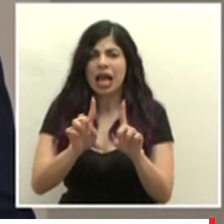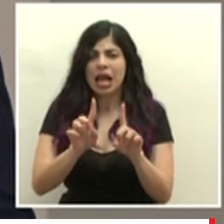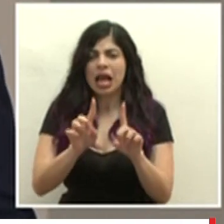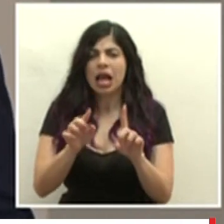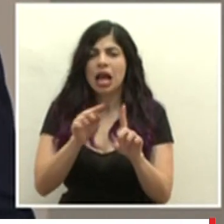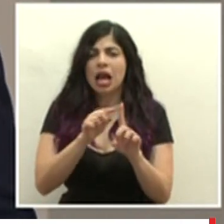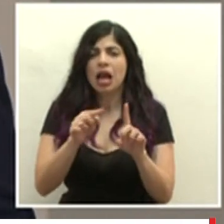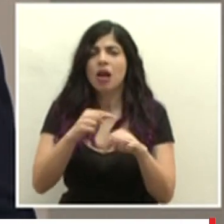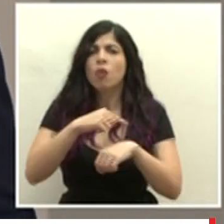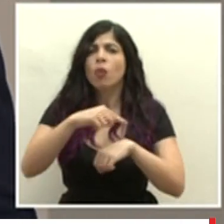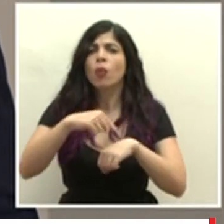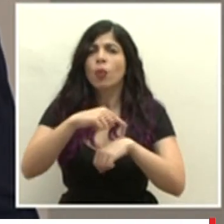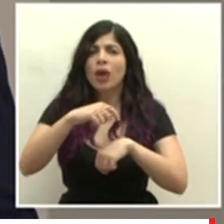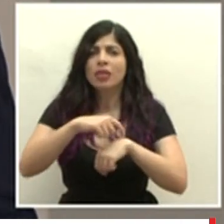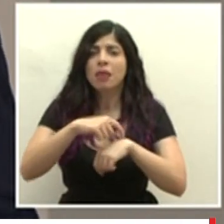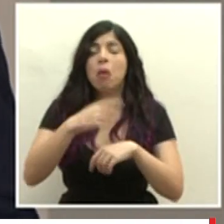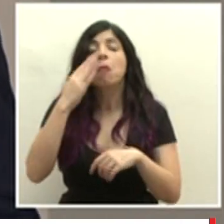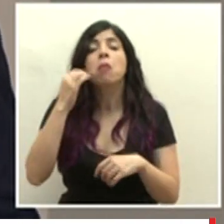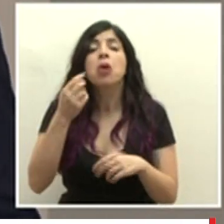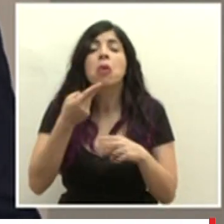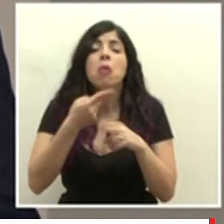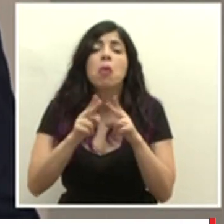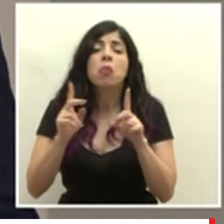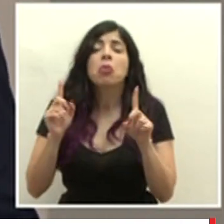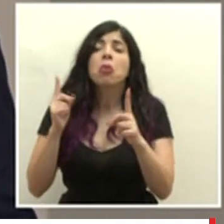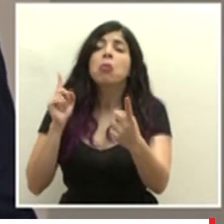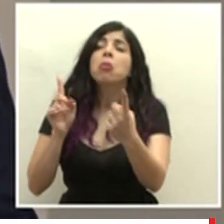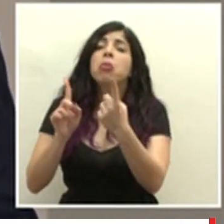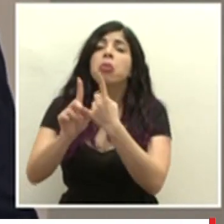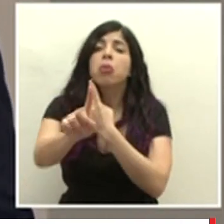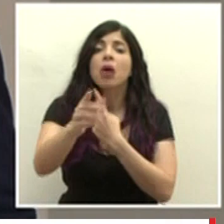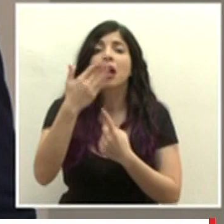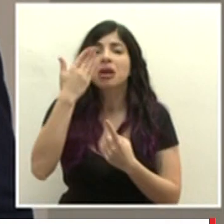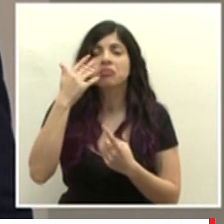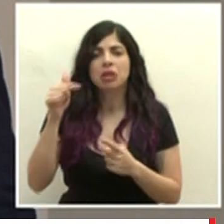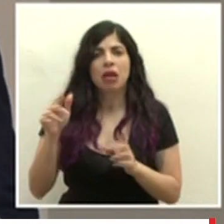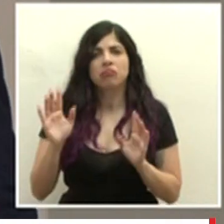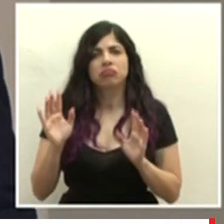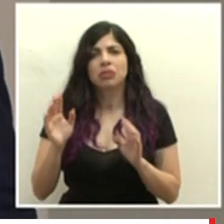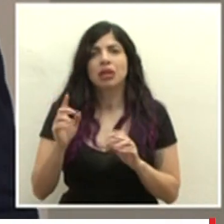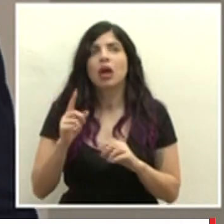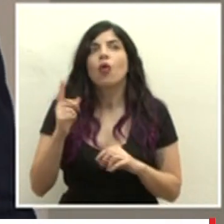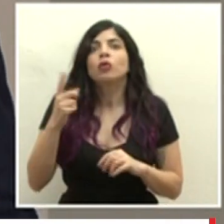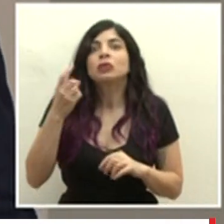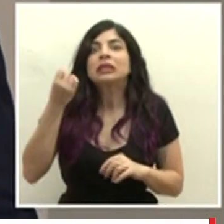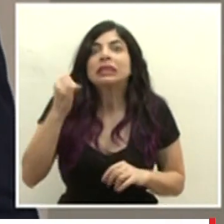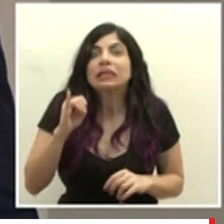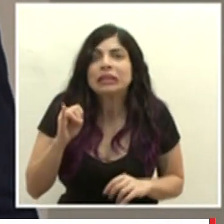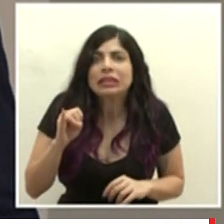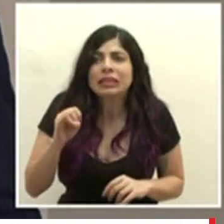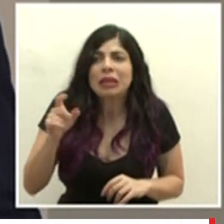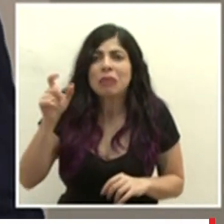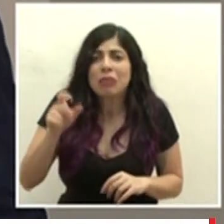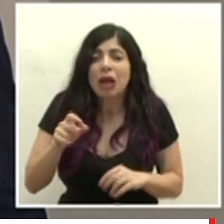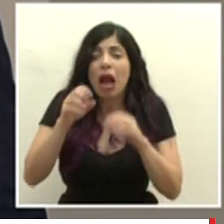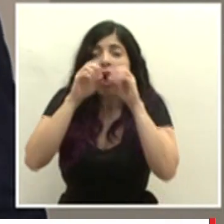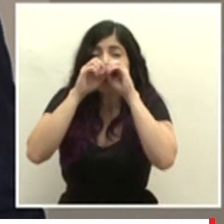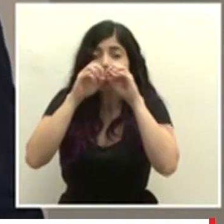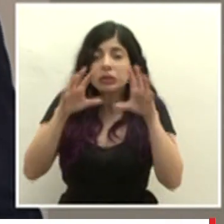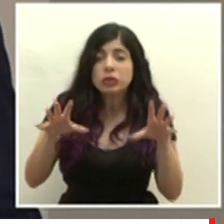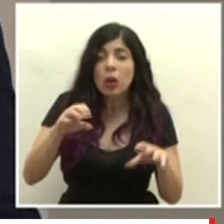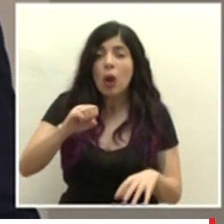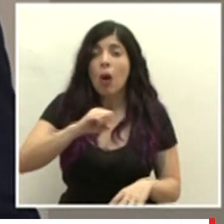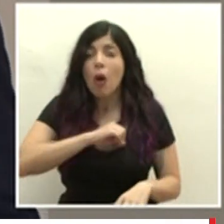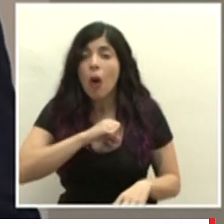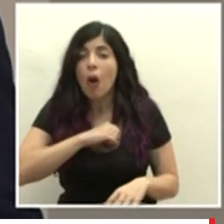en el tiempo, porque una interacción rápida de que alguien pasó por ahí, que respiró, a menos de que obviamente esa persona estornude o tosa y lo